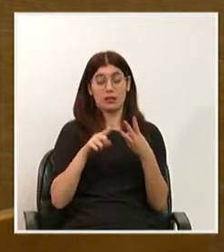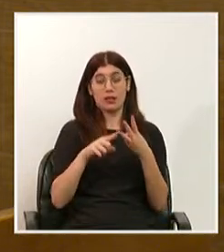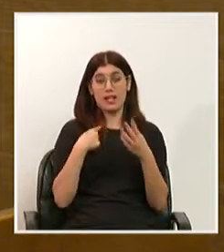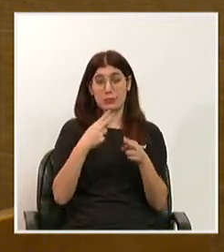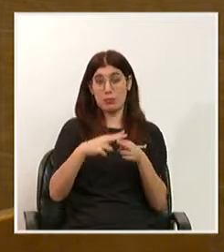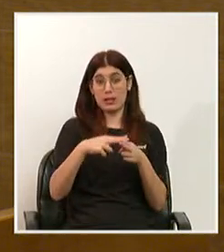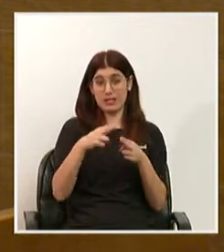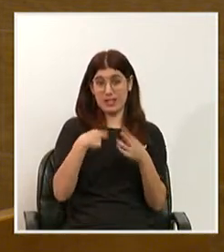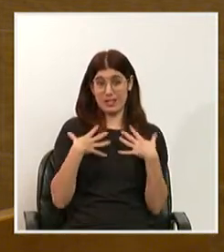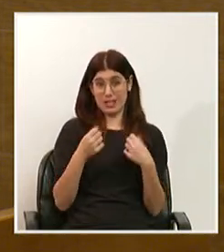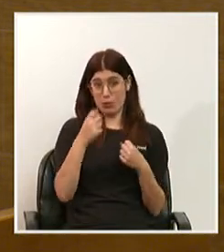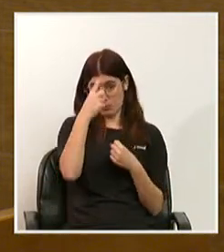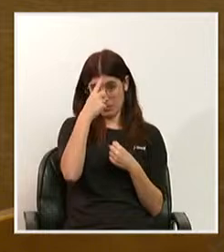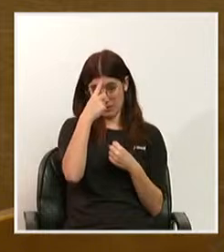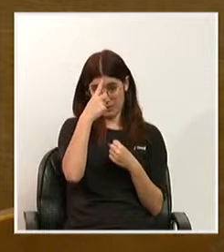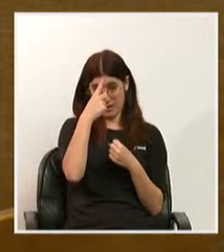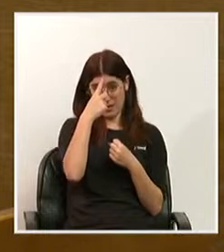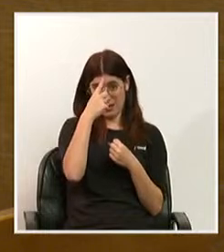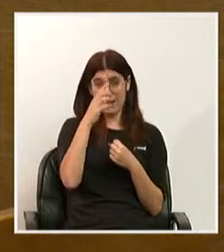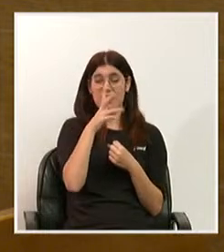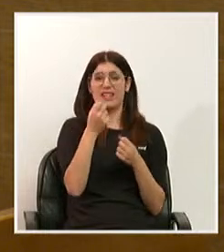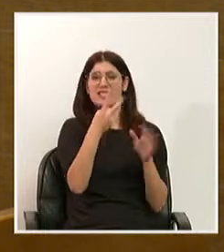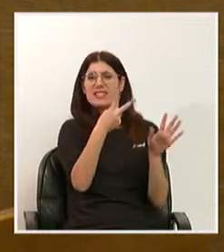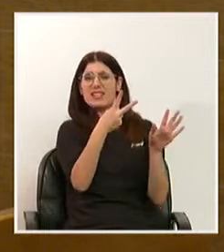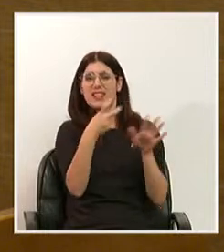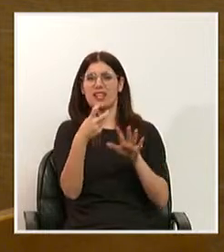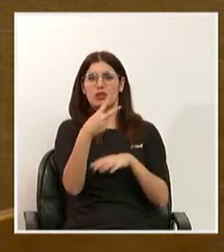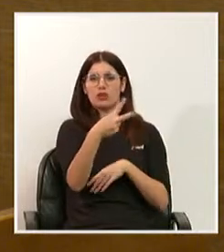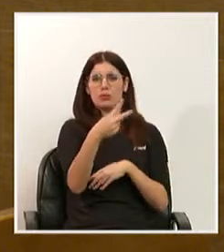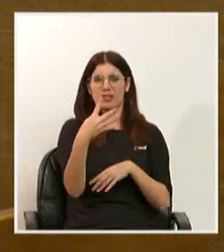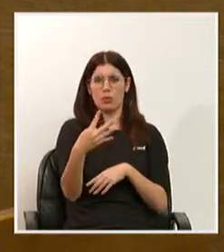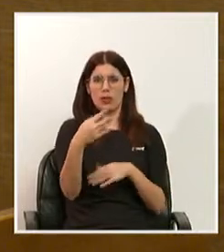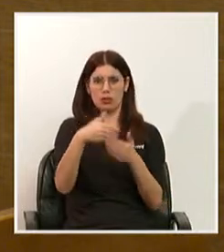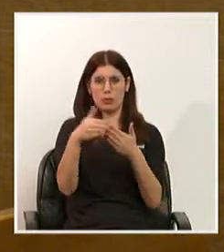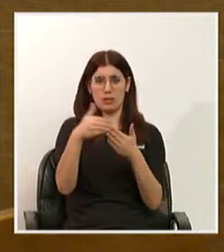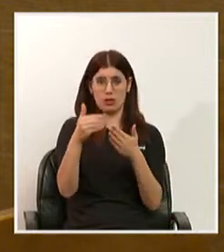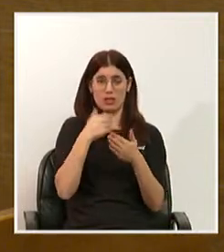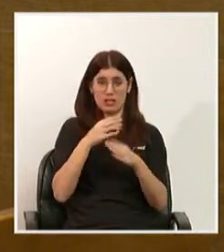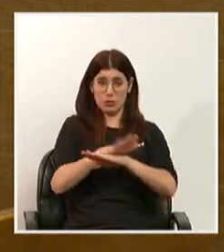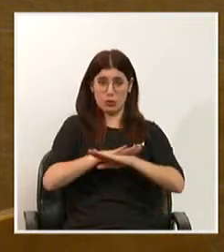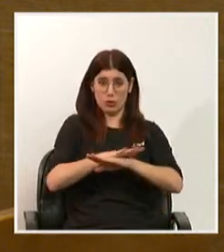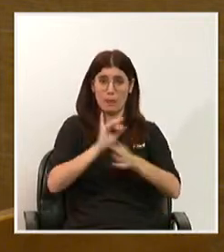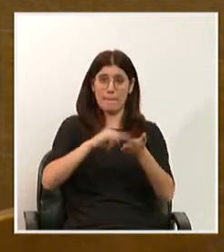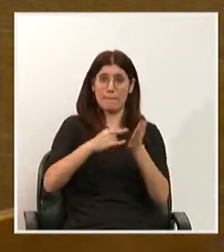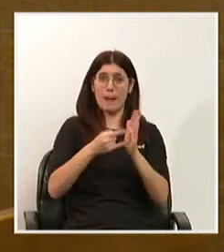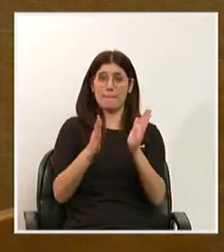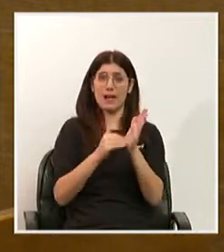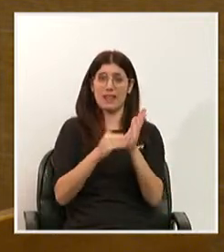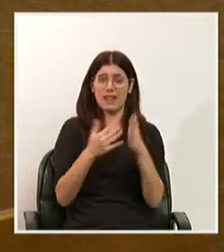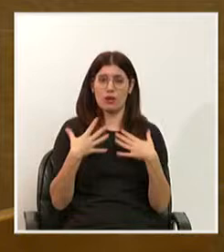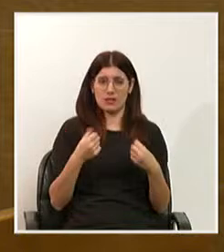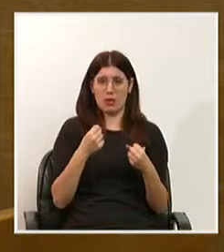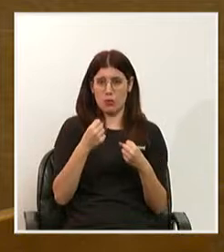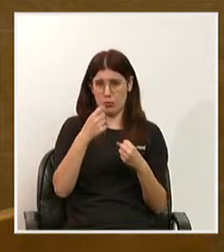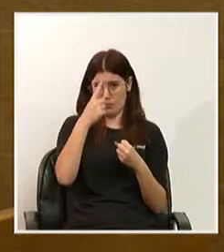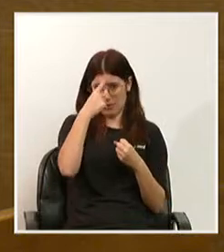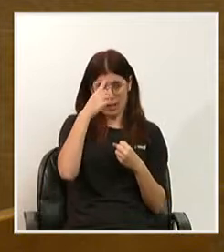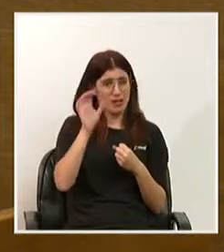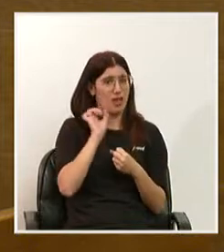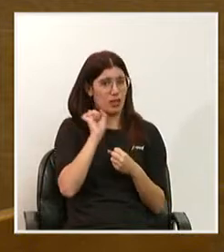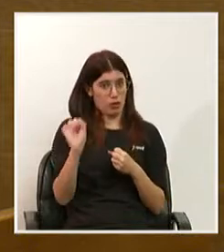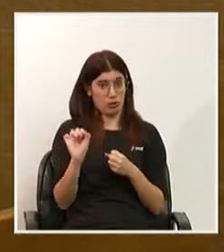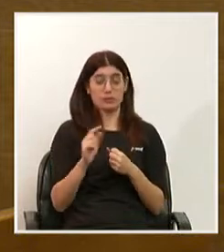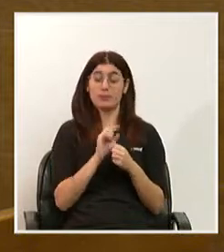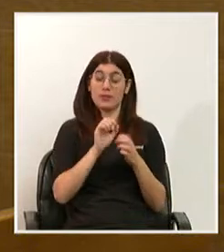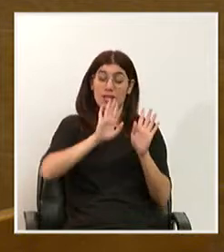adicciones ascienden a 724 millones con el canell de amazón con el plan valenciano de Salud Mental y adicciones y por último se